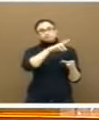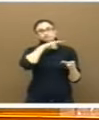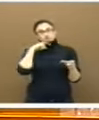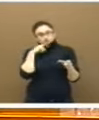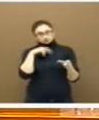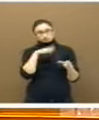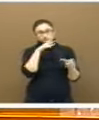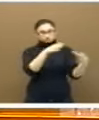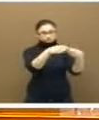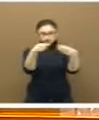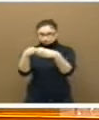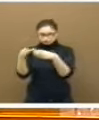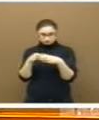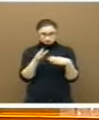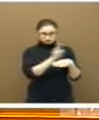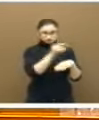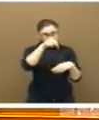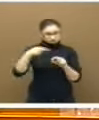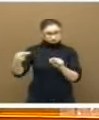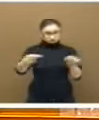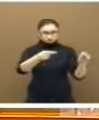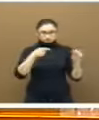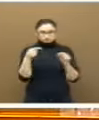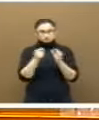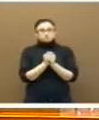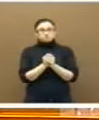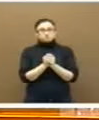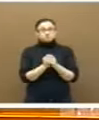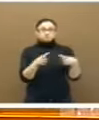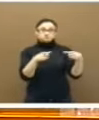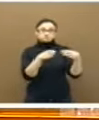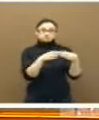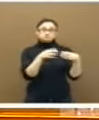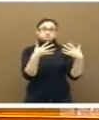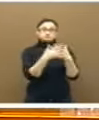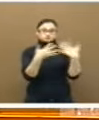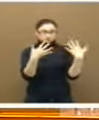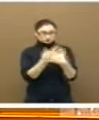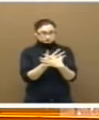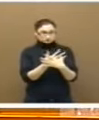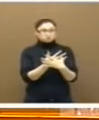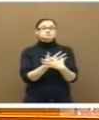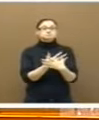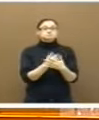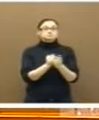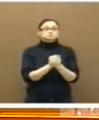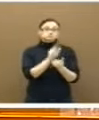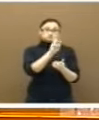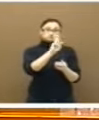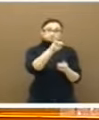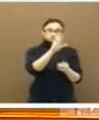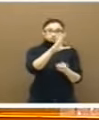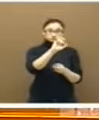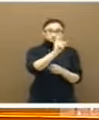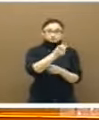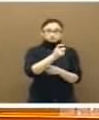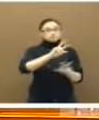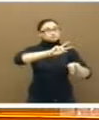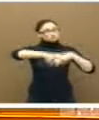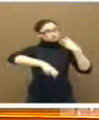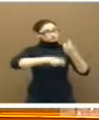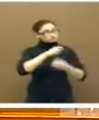por los grupos parlamentarios y debatidas en este pleno. Por el Grupo Parlamentario Mixto, la Agrupación de Diputados Regionalistas del PRESCRES, la enmienda